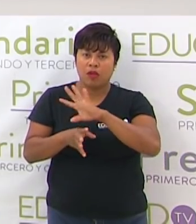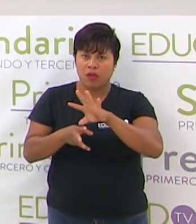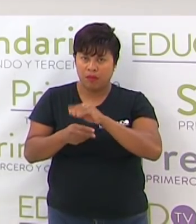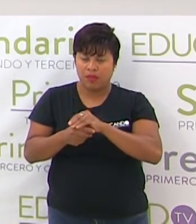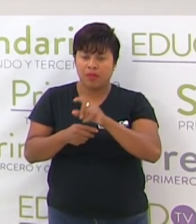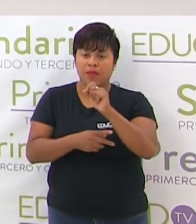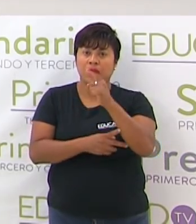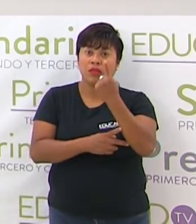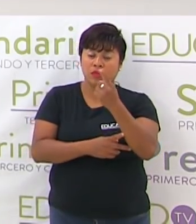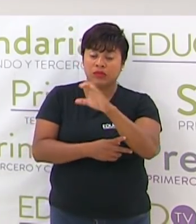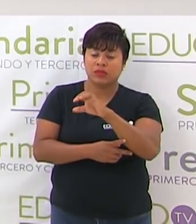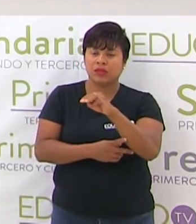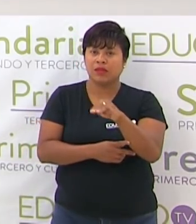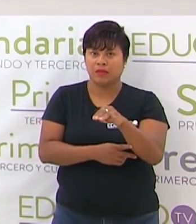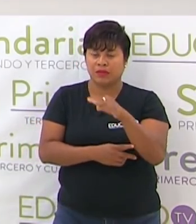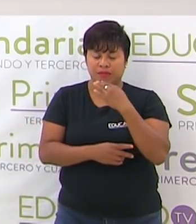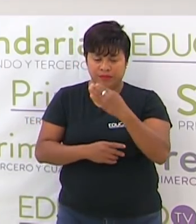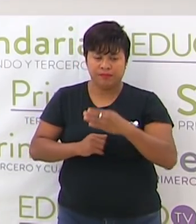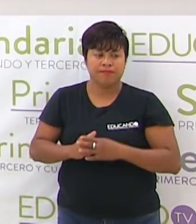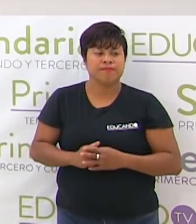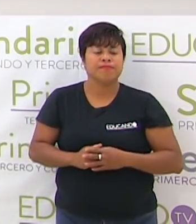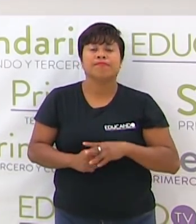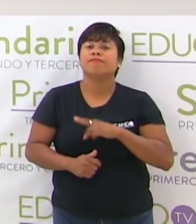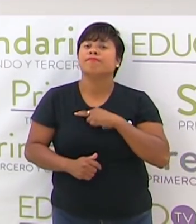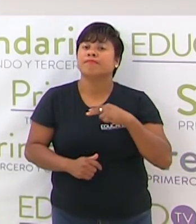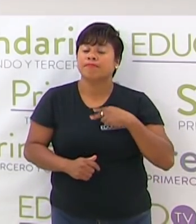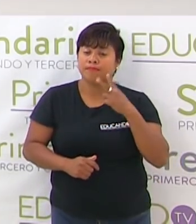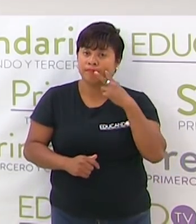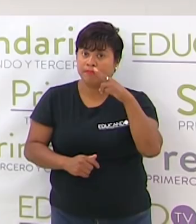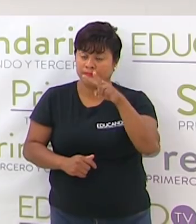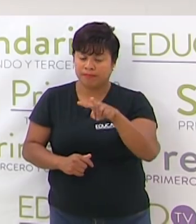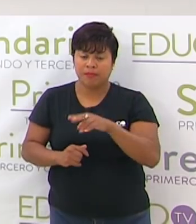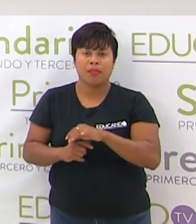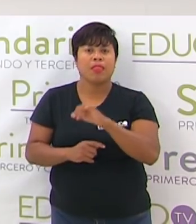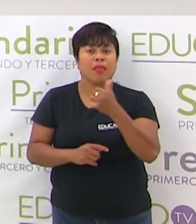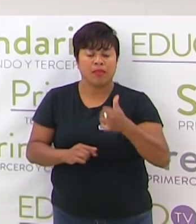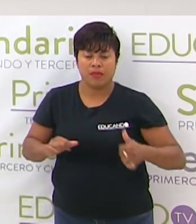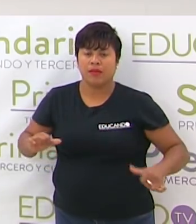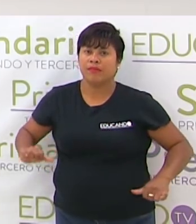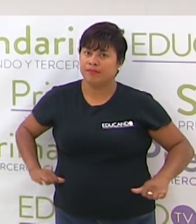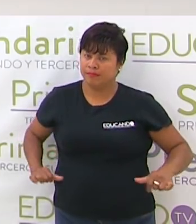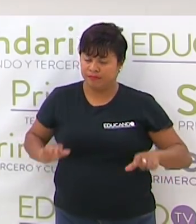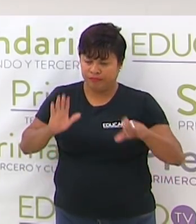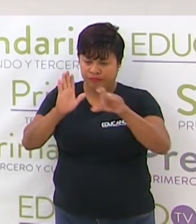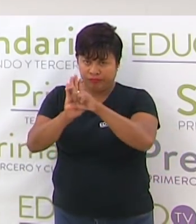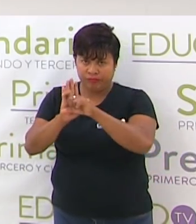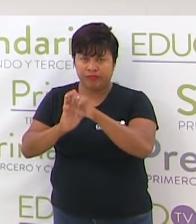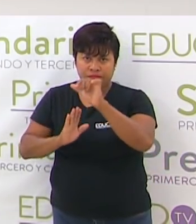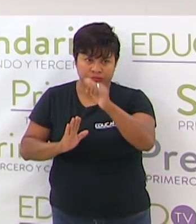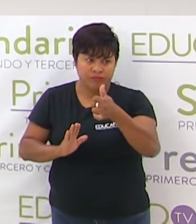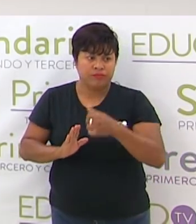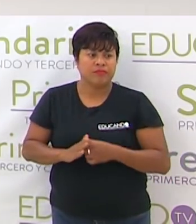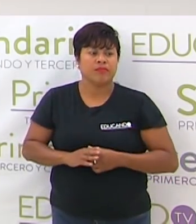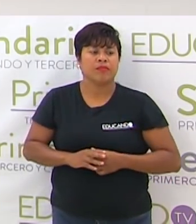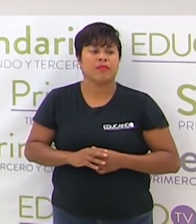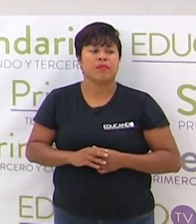21 centímetros. Muy bien. Vamos a ver otra figura que está por